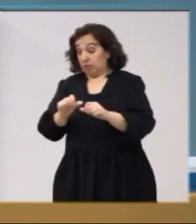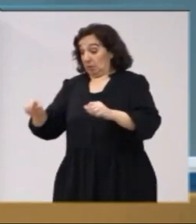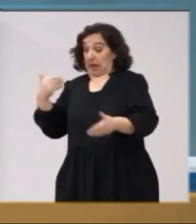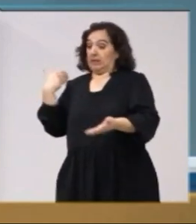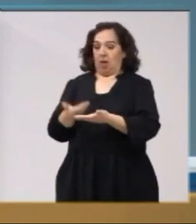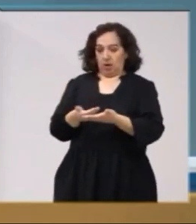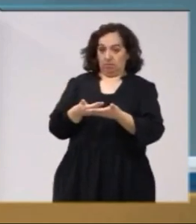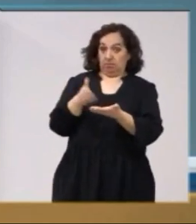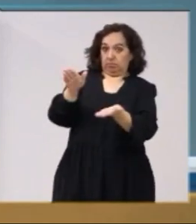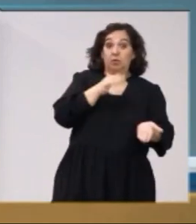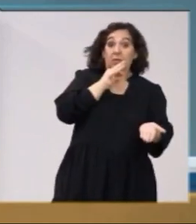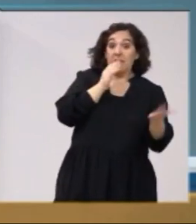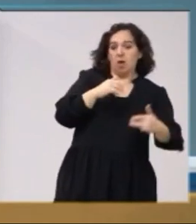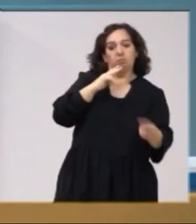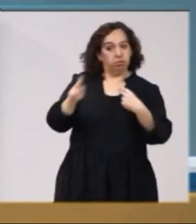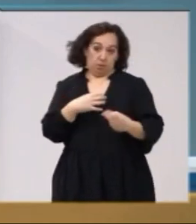semana.